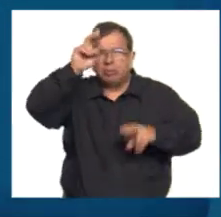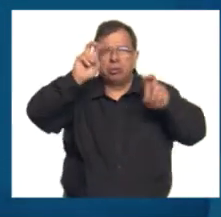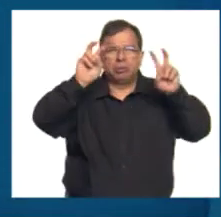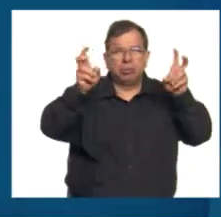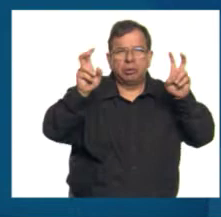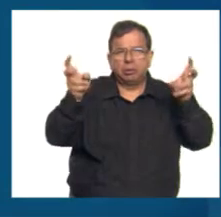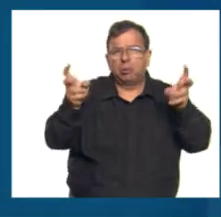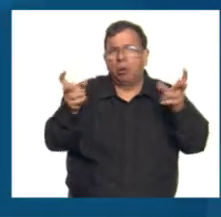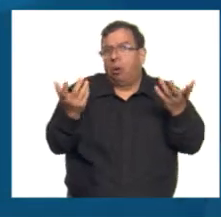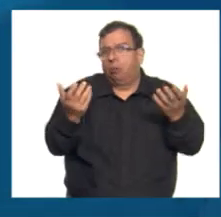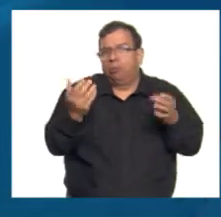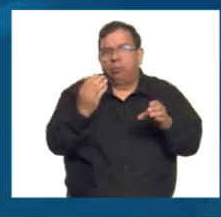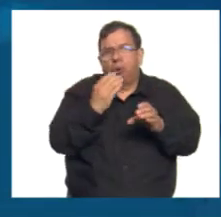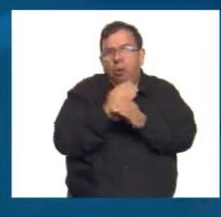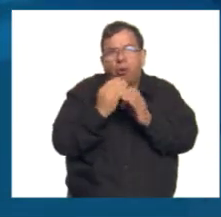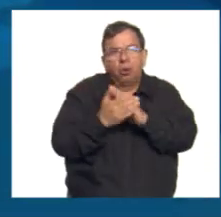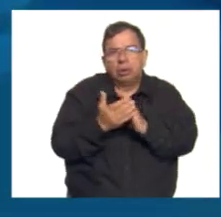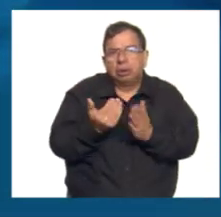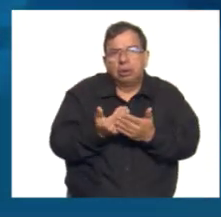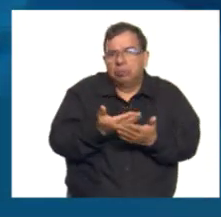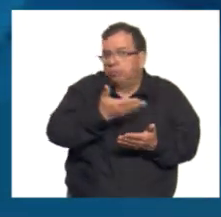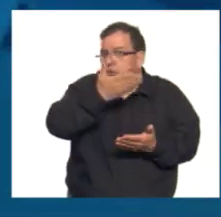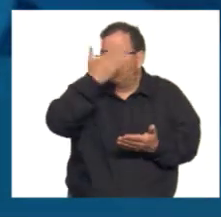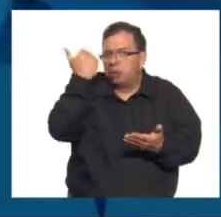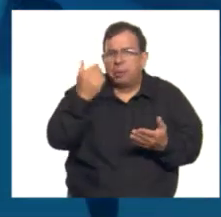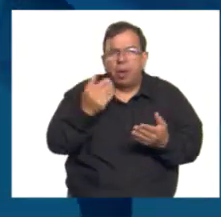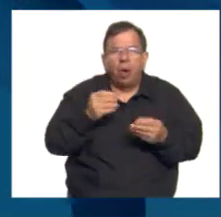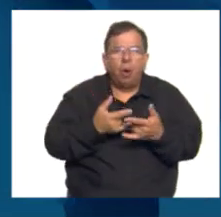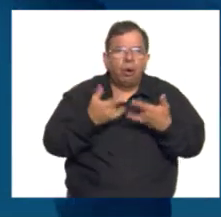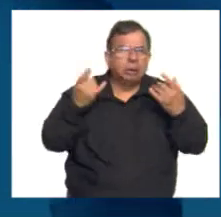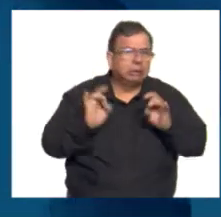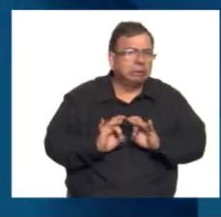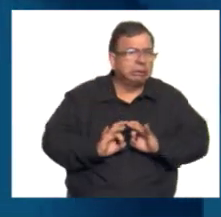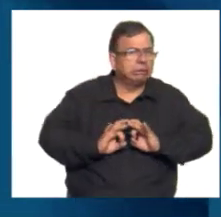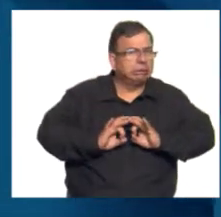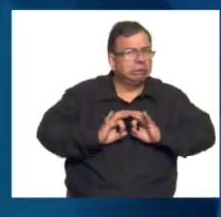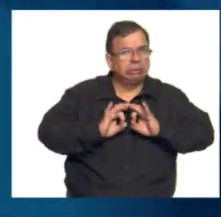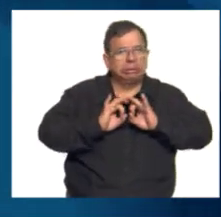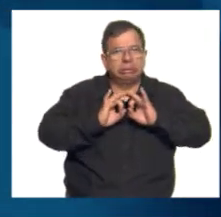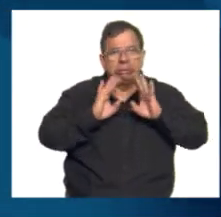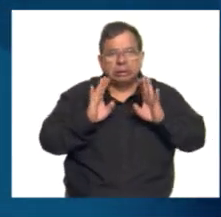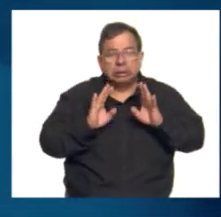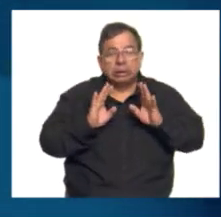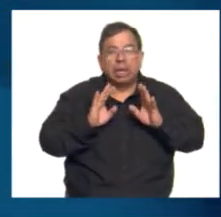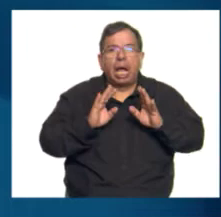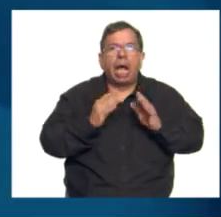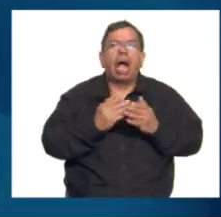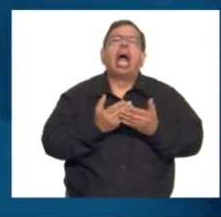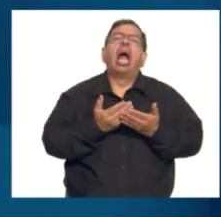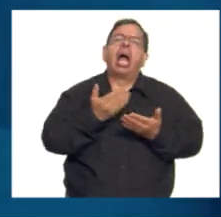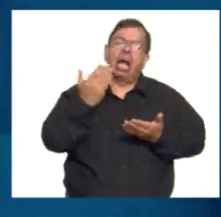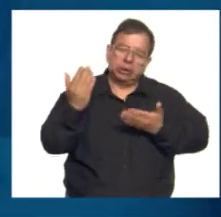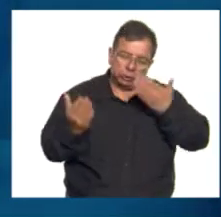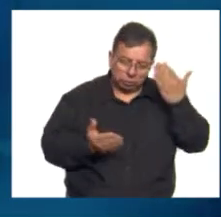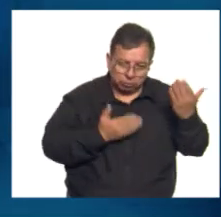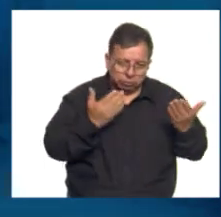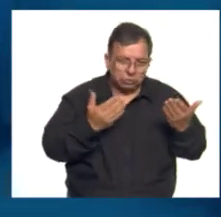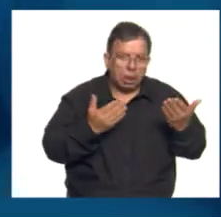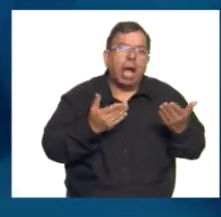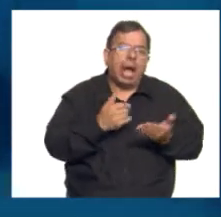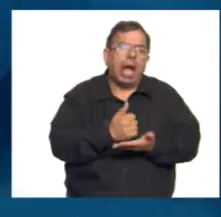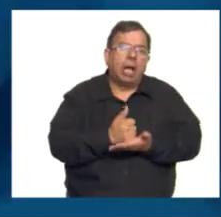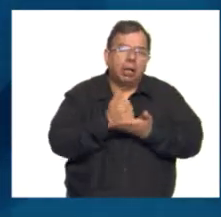cosas que no sabíamos que existían o acontecimientos del pasado que si no fuera por el estudio no